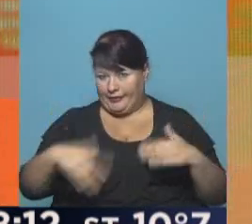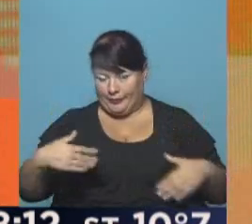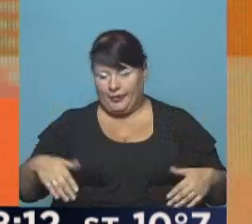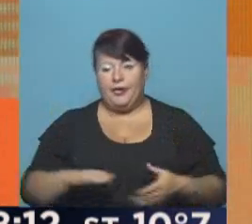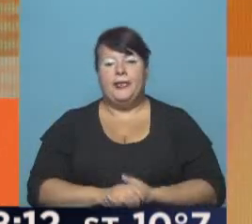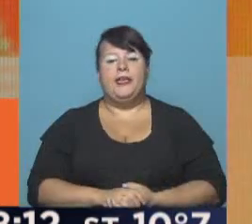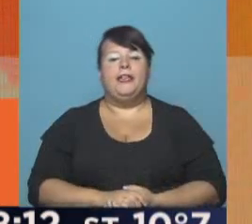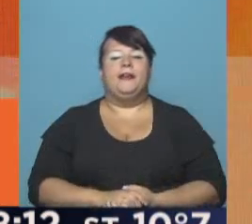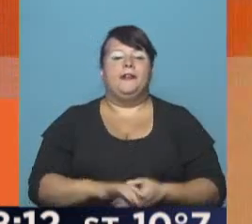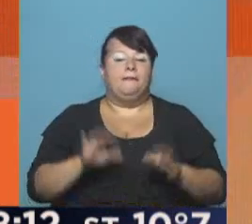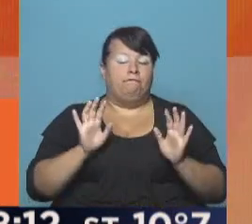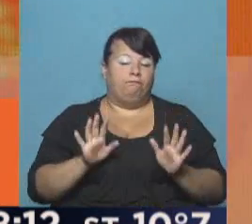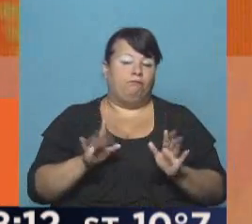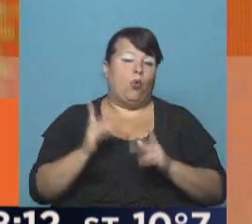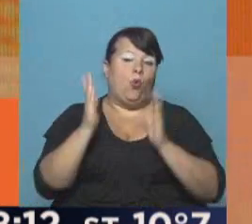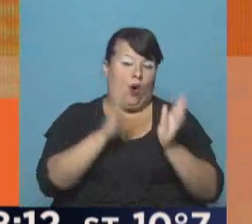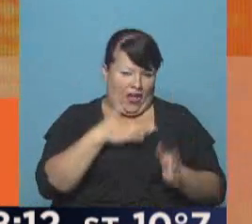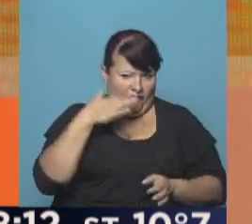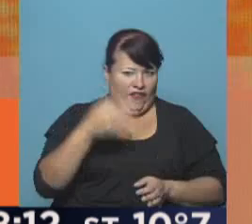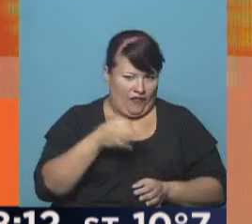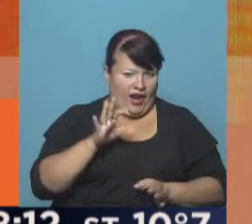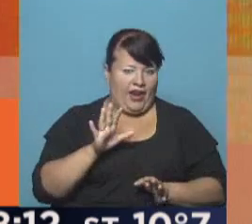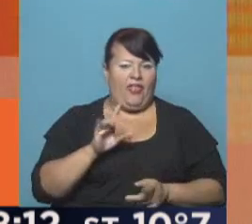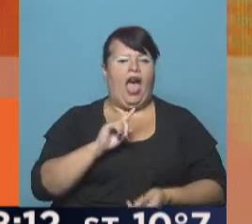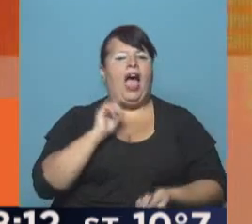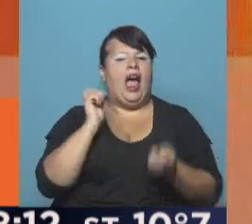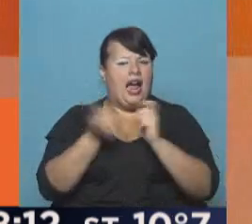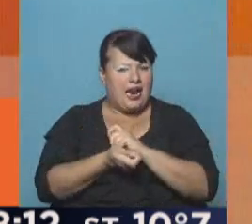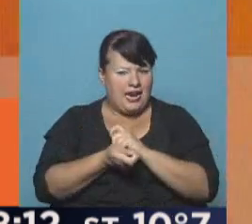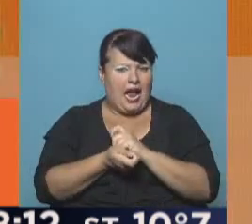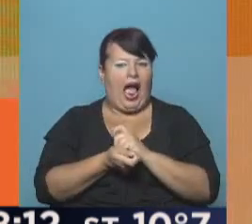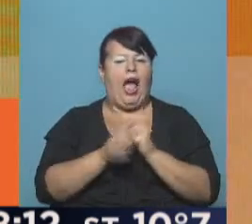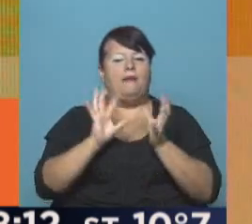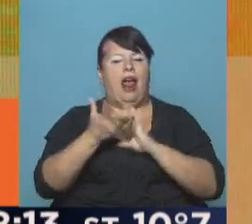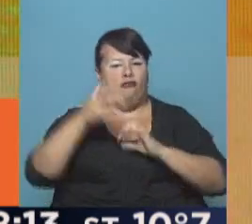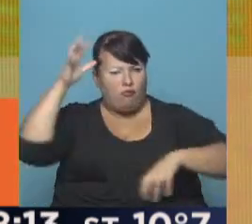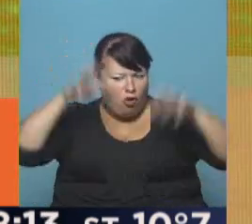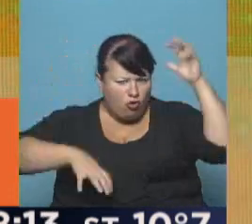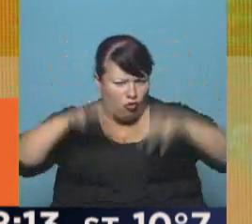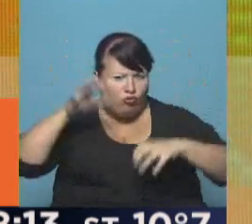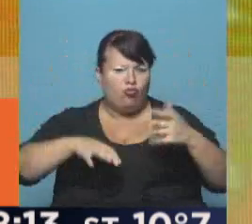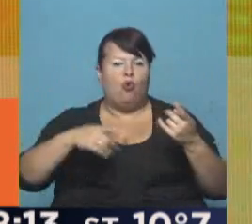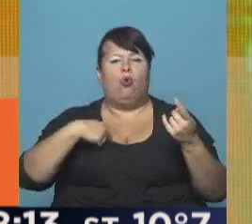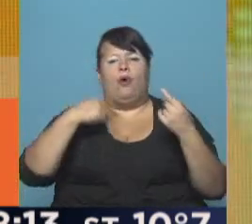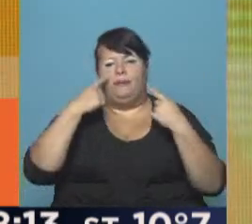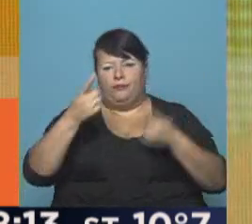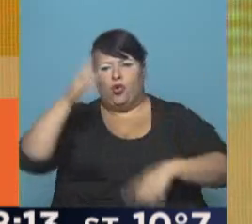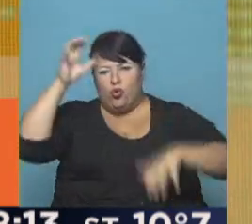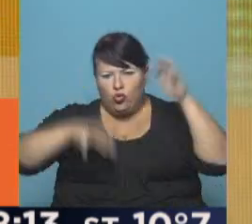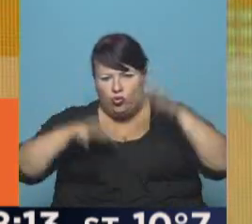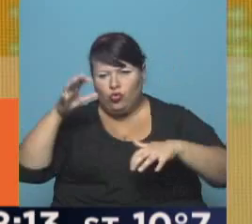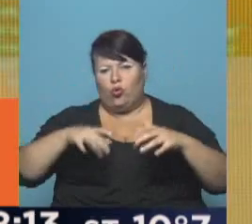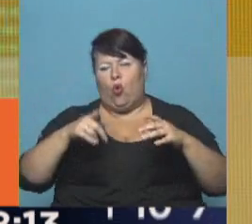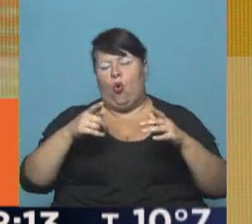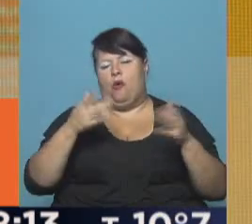a ver por un lado es cierto ha cambiado el régimen de precipitaciones observamos precipitaciones más